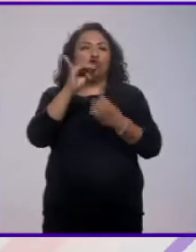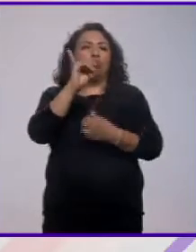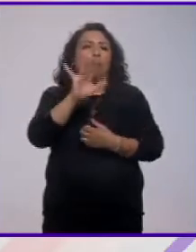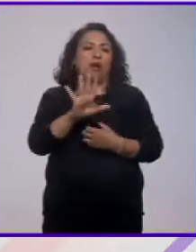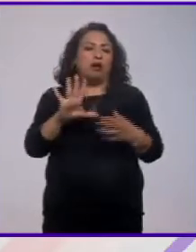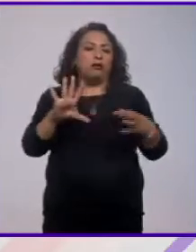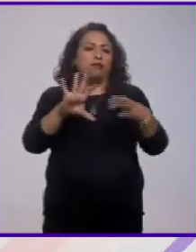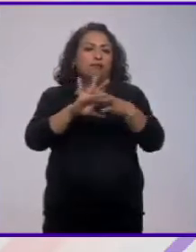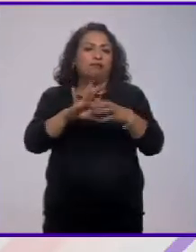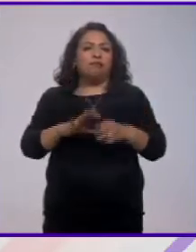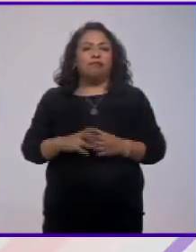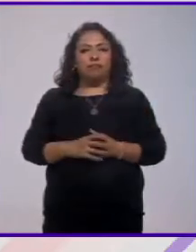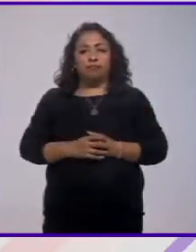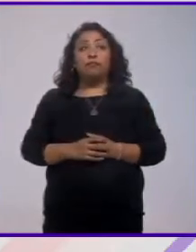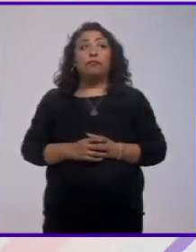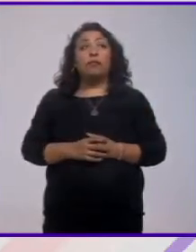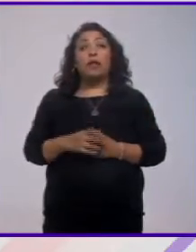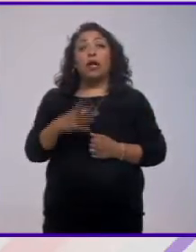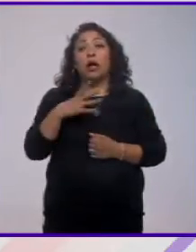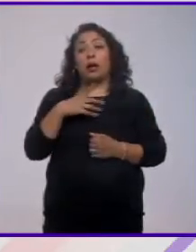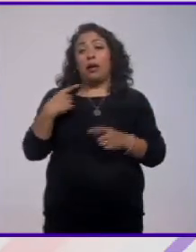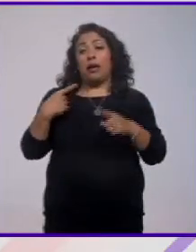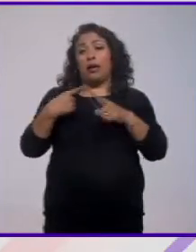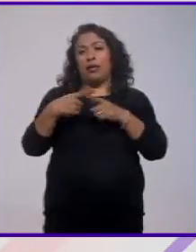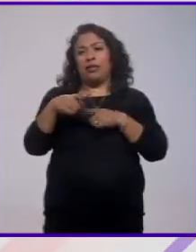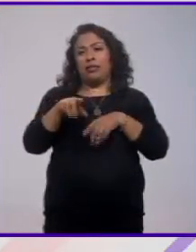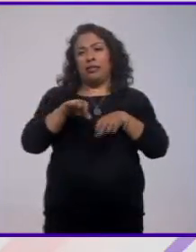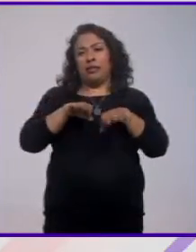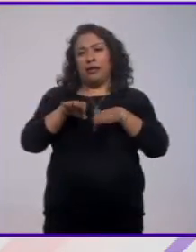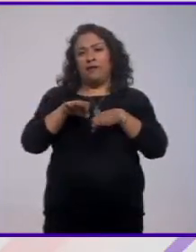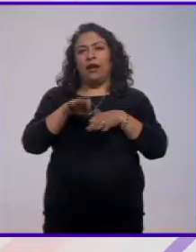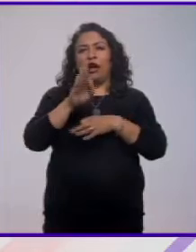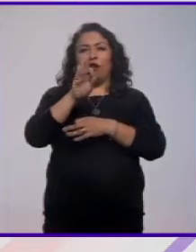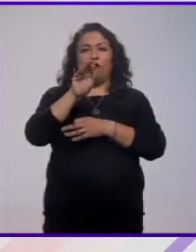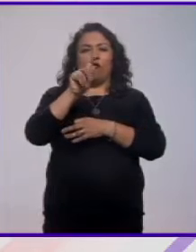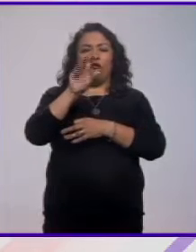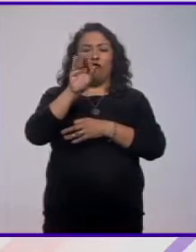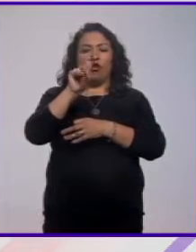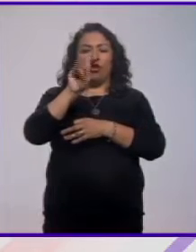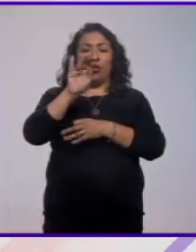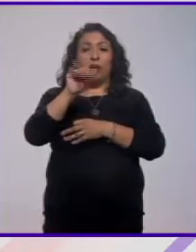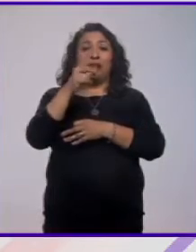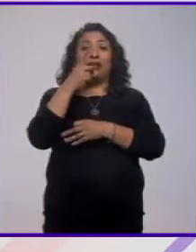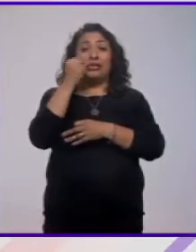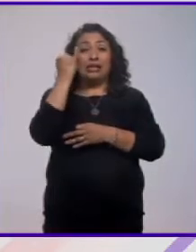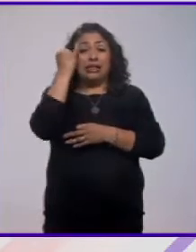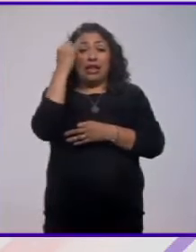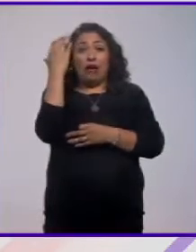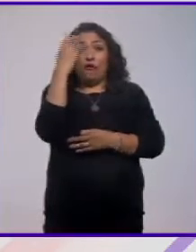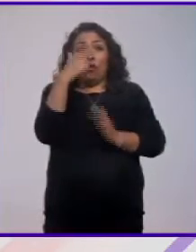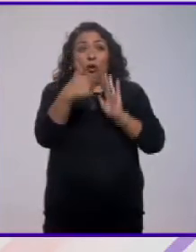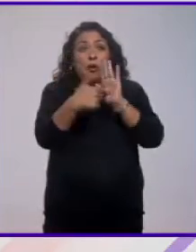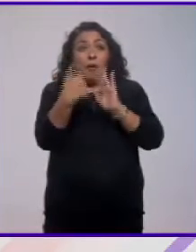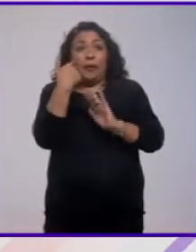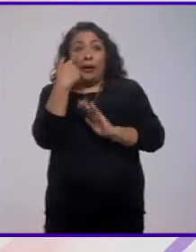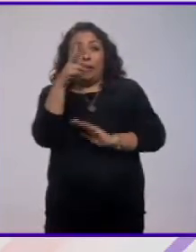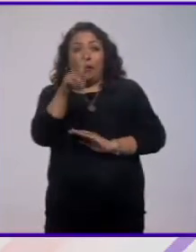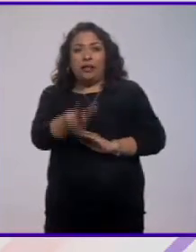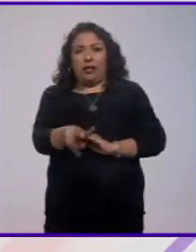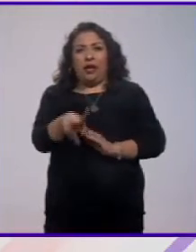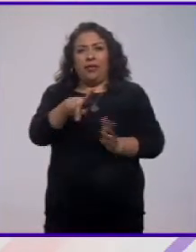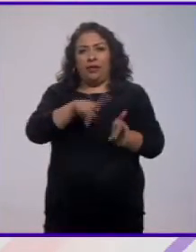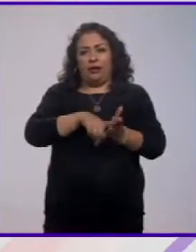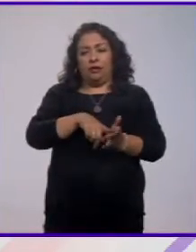imagen. Durante las primeras décadas de trabajo, Fuencuberta desarrolló la idea de que la fotografía mostraba la verdad de una